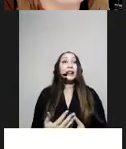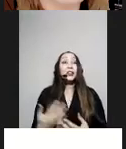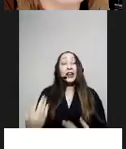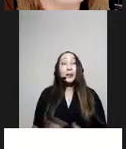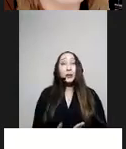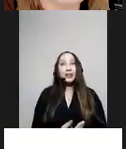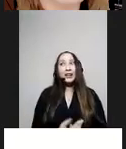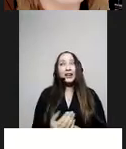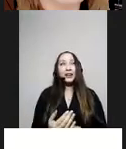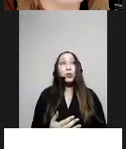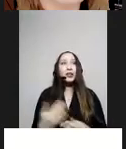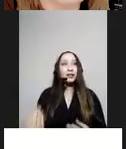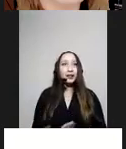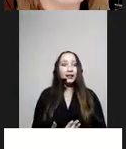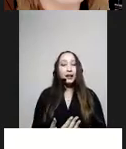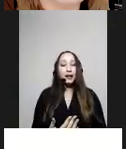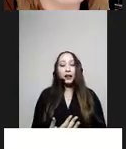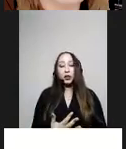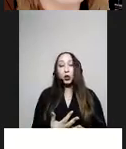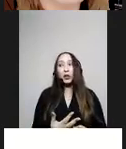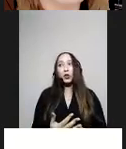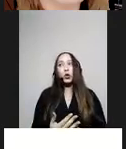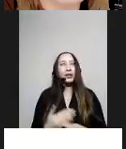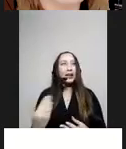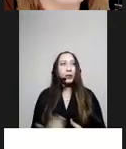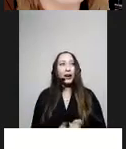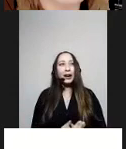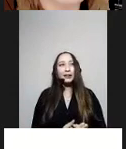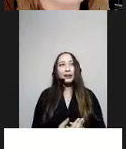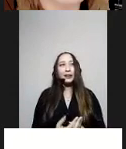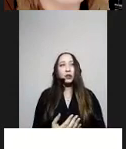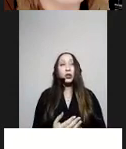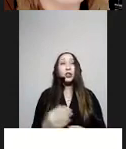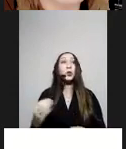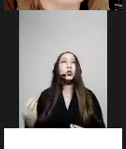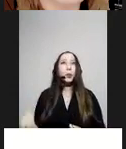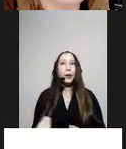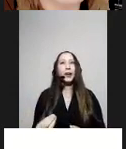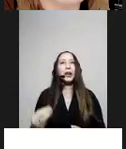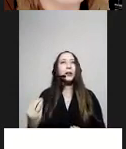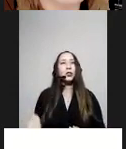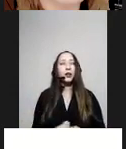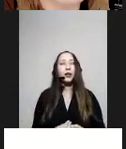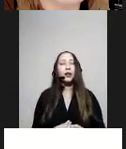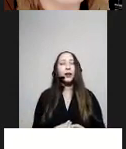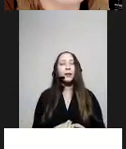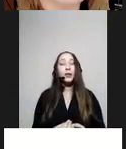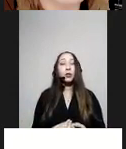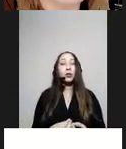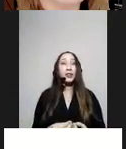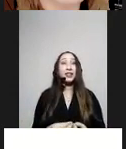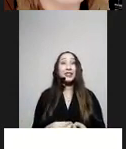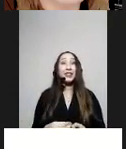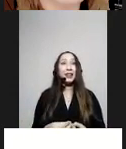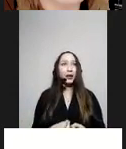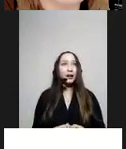la sociedad japonesa es muy estricta en todo lo que son jornadas laborales. De hecho, ellos tienen un nombre para las personas que